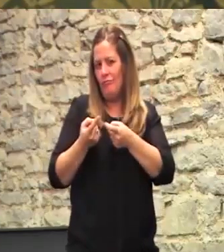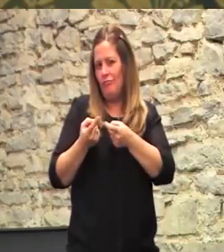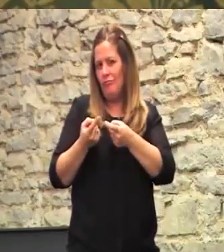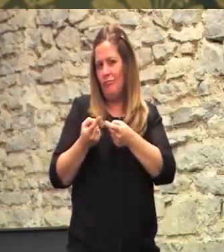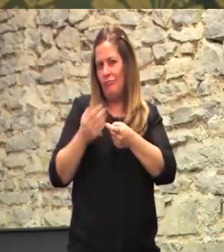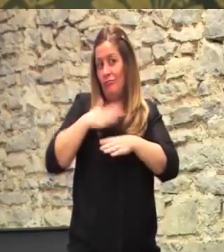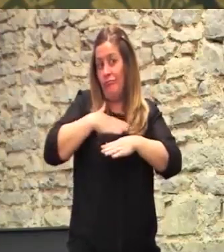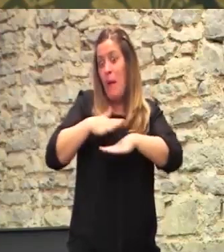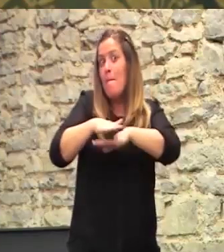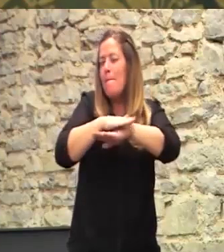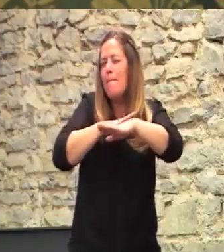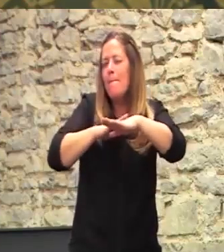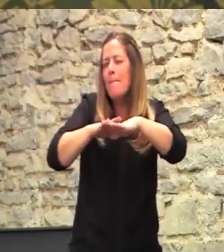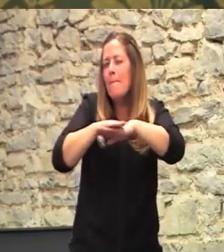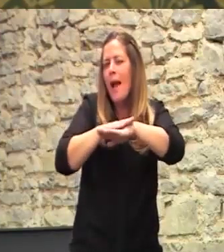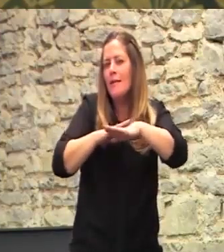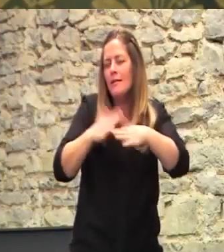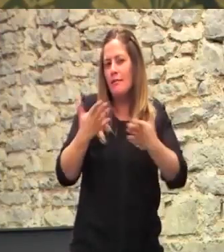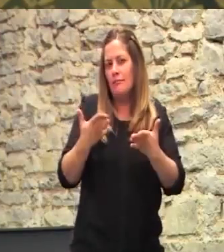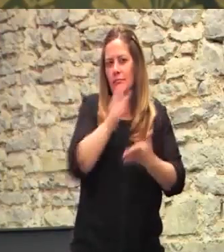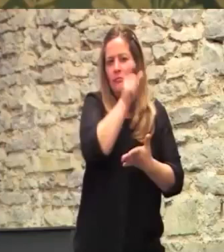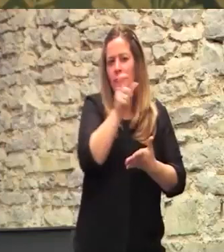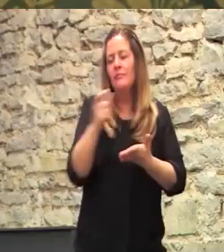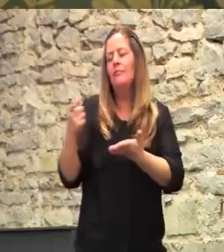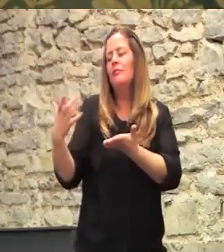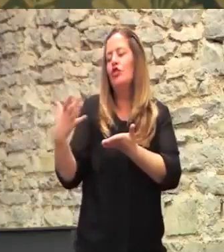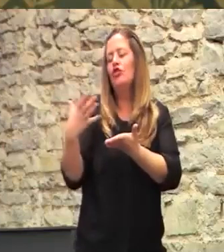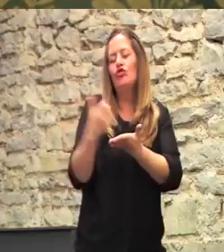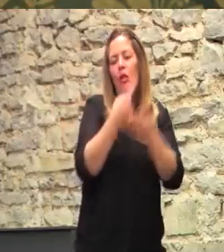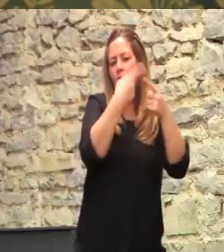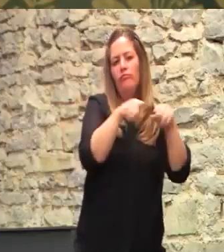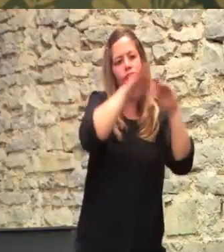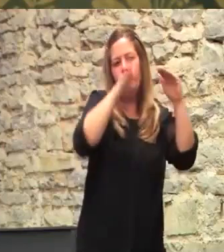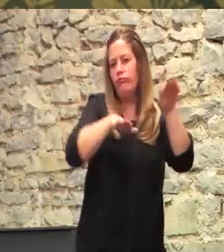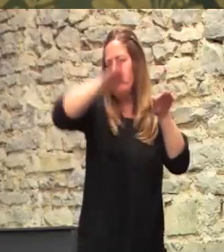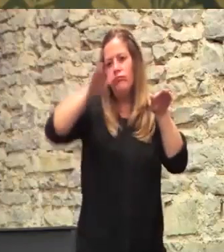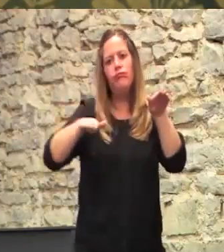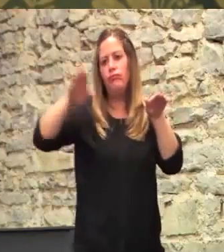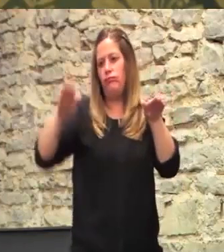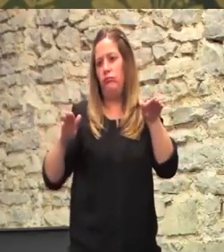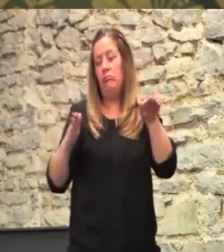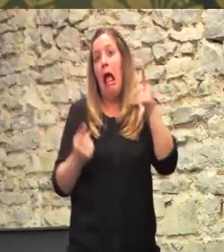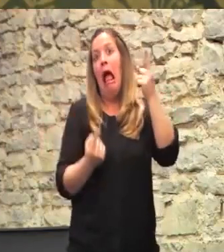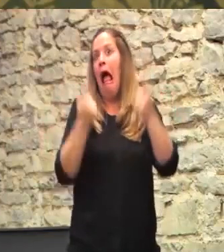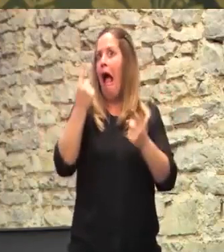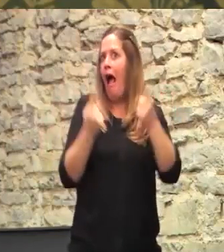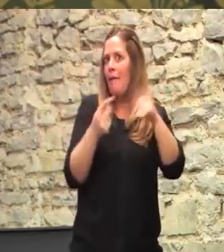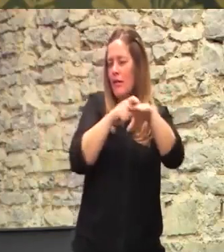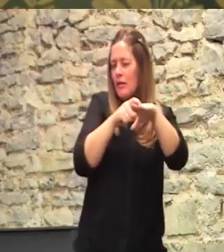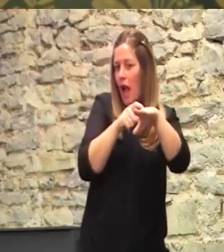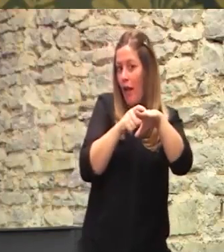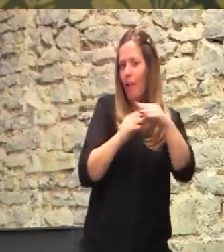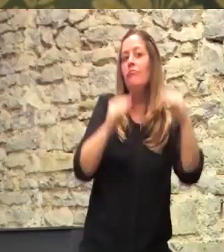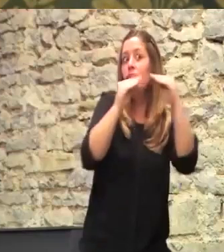es que todos somos diferentes en el mejor de los casos tenemos afinidades en común entonces es mucho más fácil